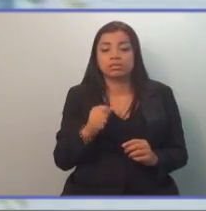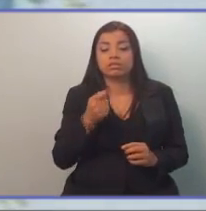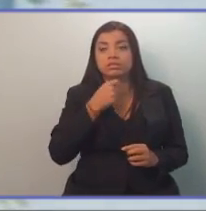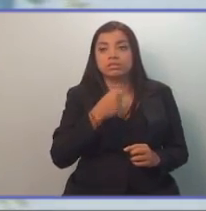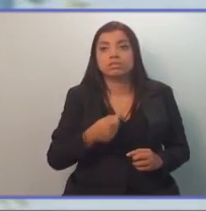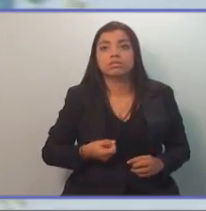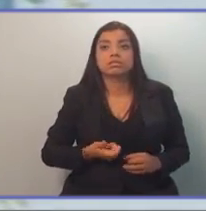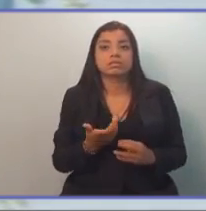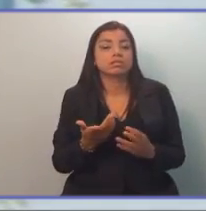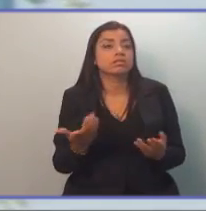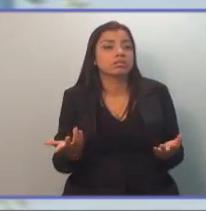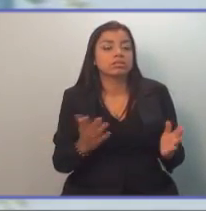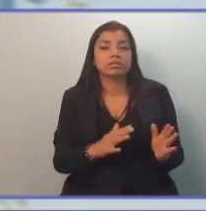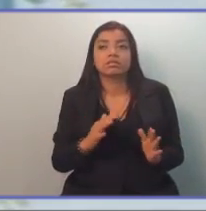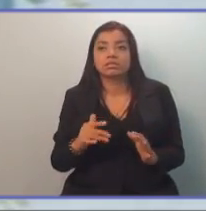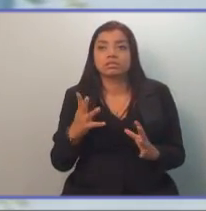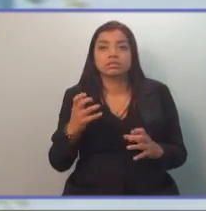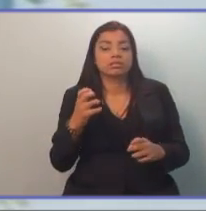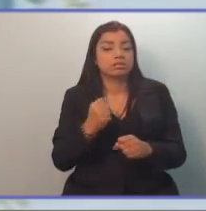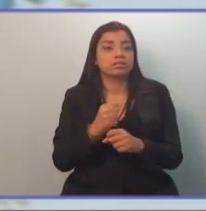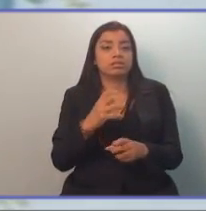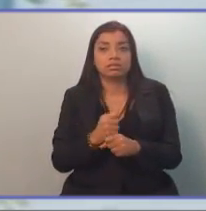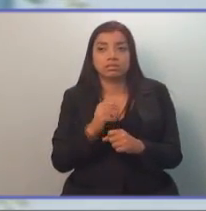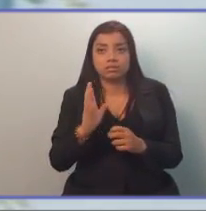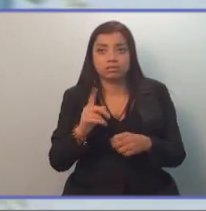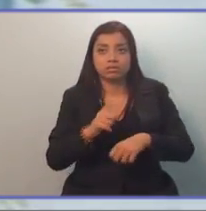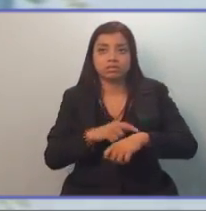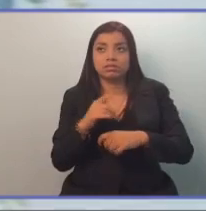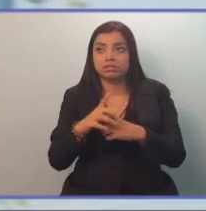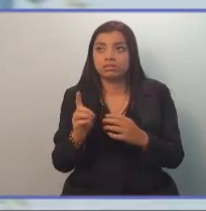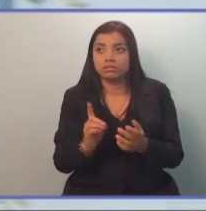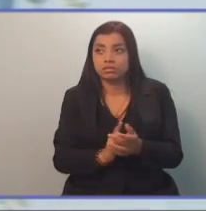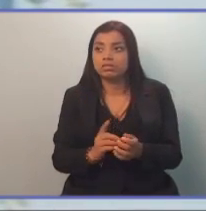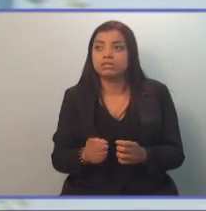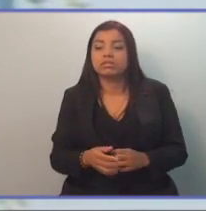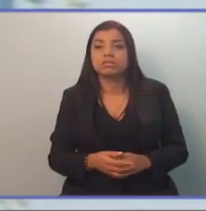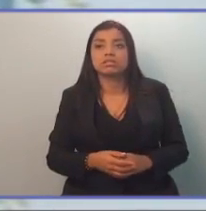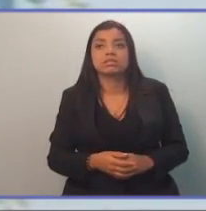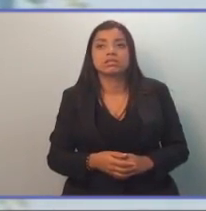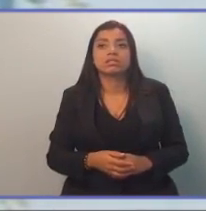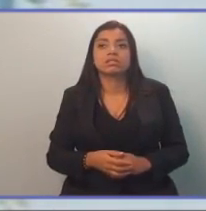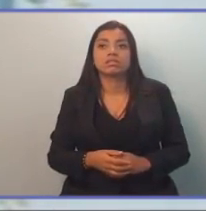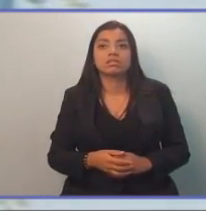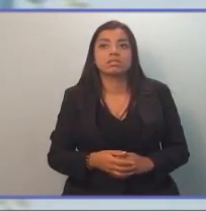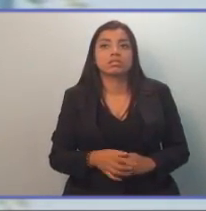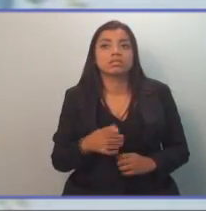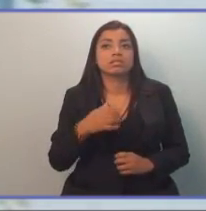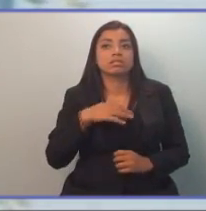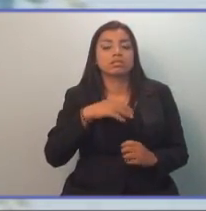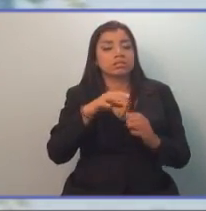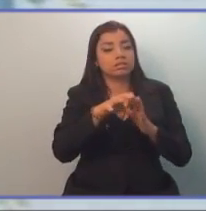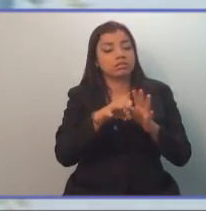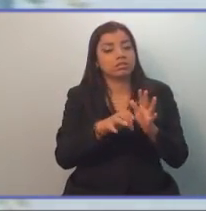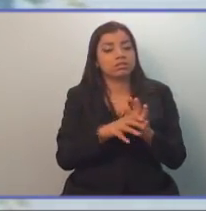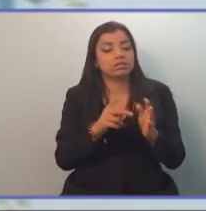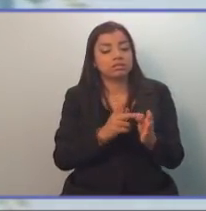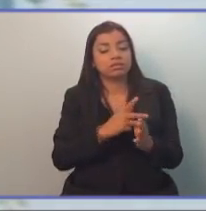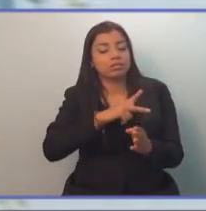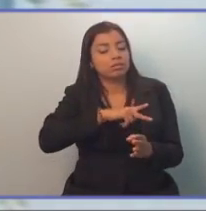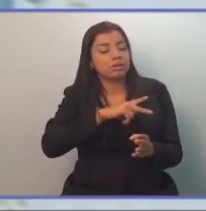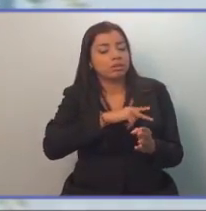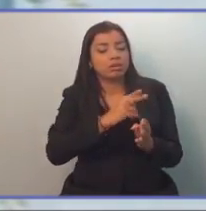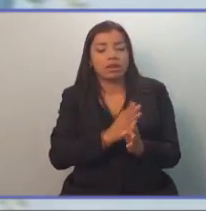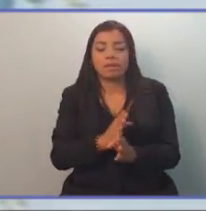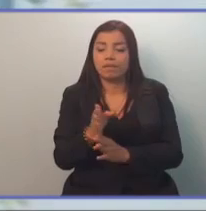no quiero abusar del tiempo de los señores diputados. De mi currículum personal y profesional,